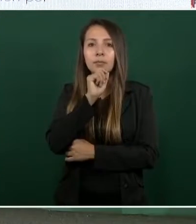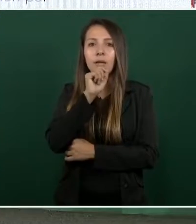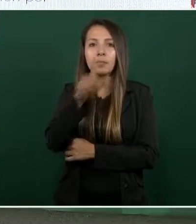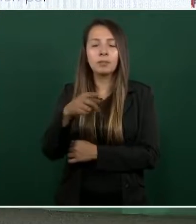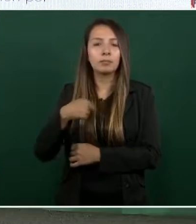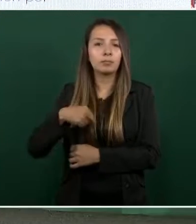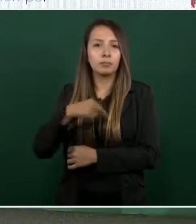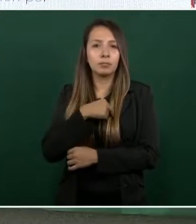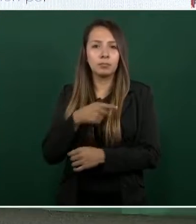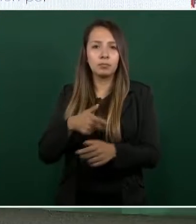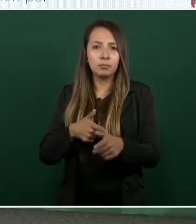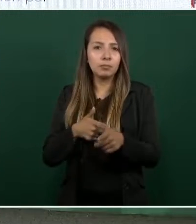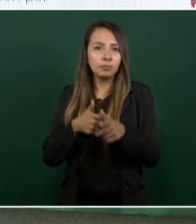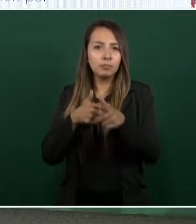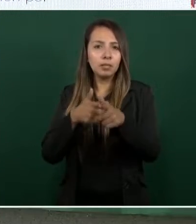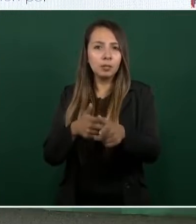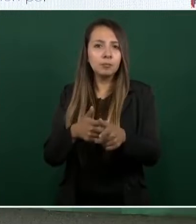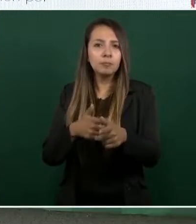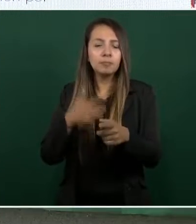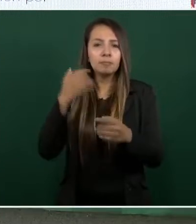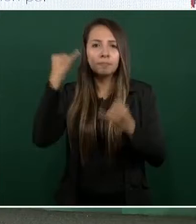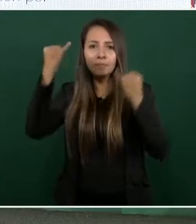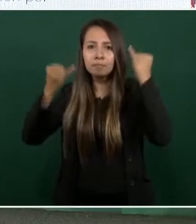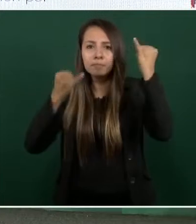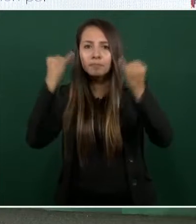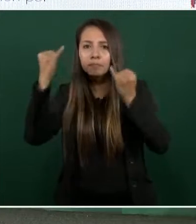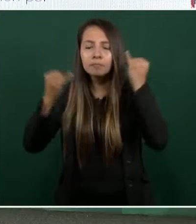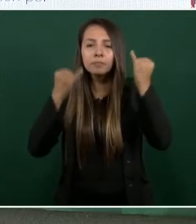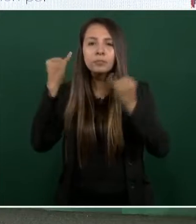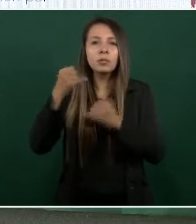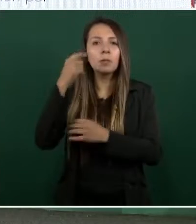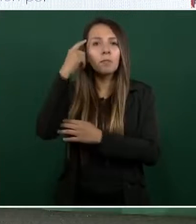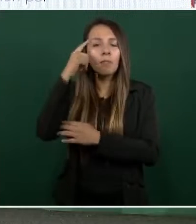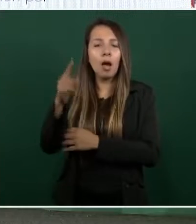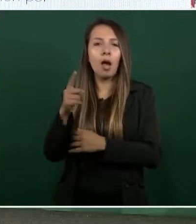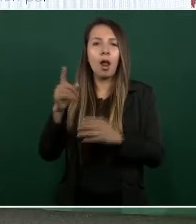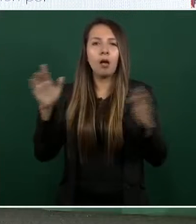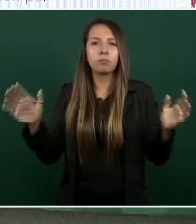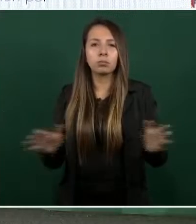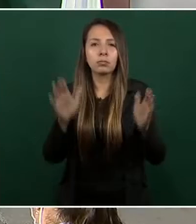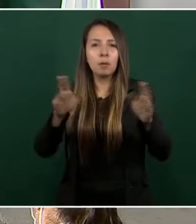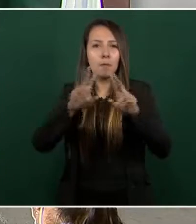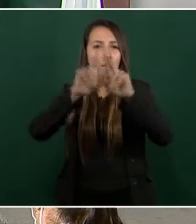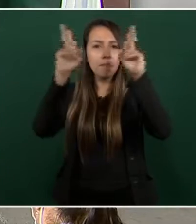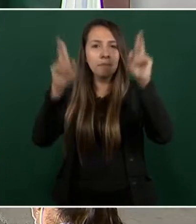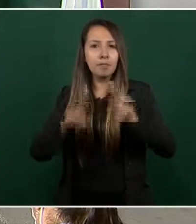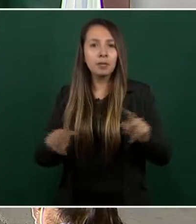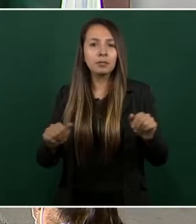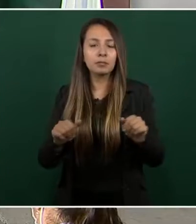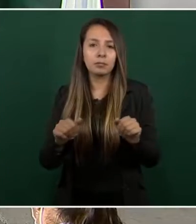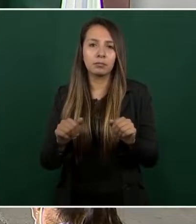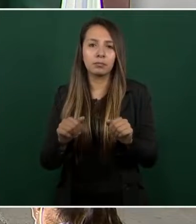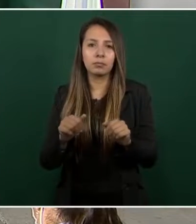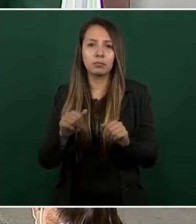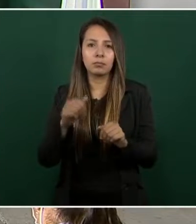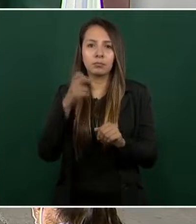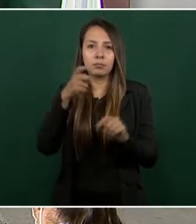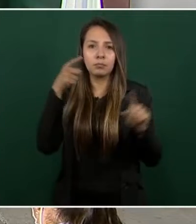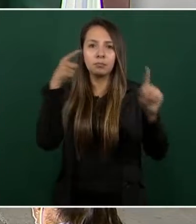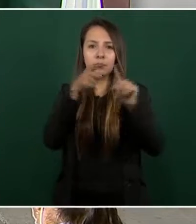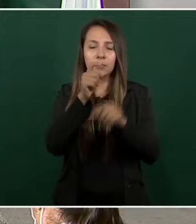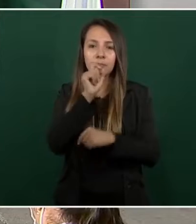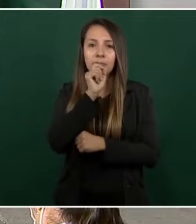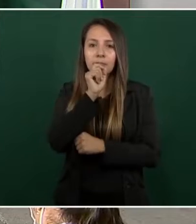continuamos con la estrategia de constructores de paz, precisamente siguiendo la directriz